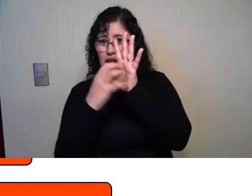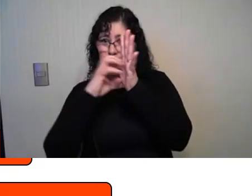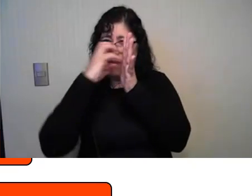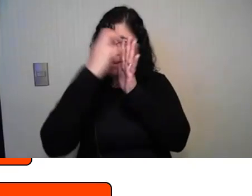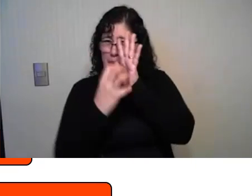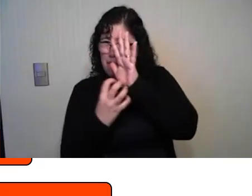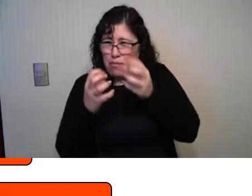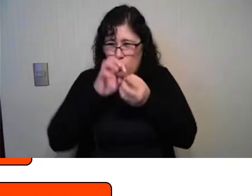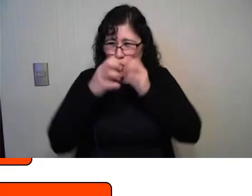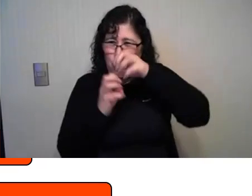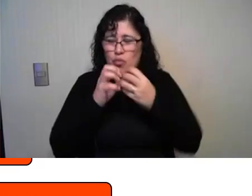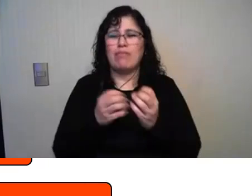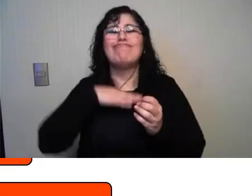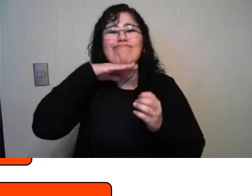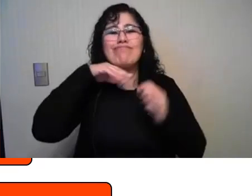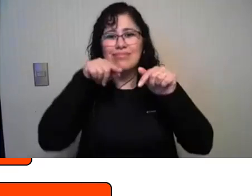neuronas.